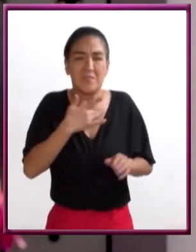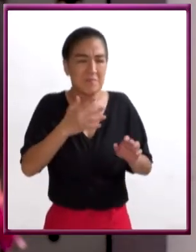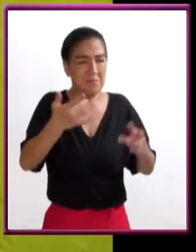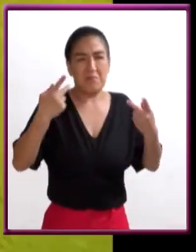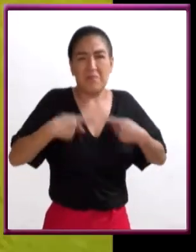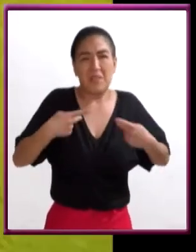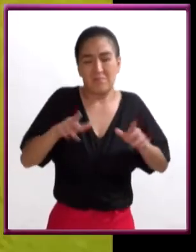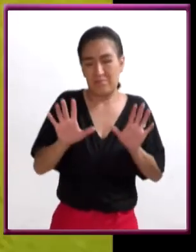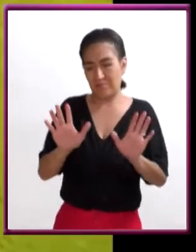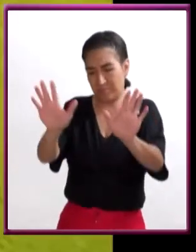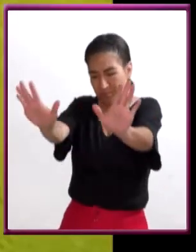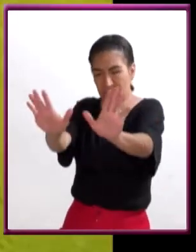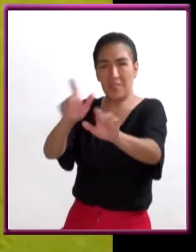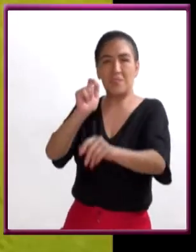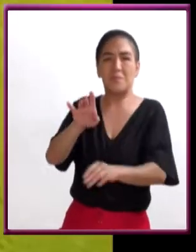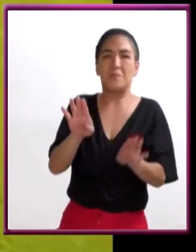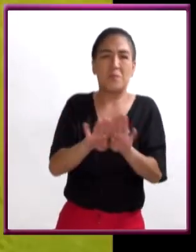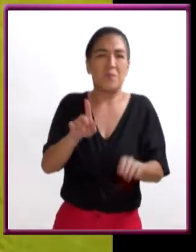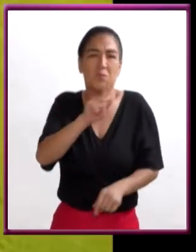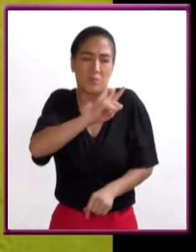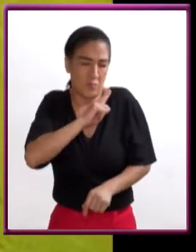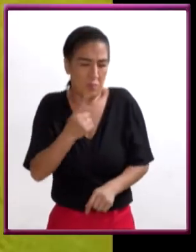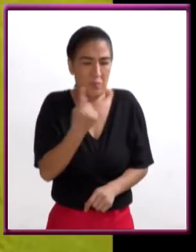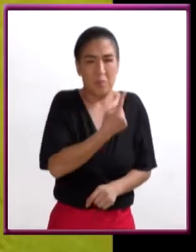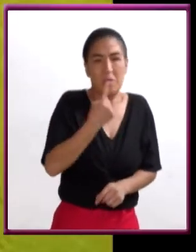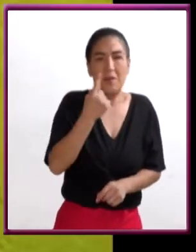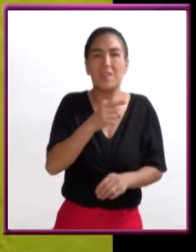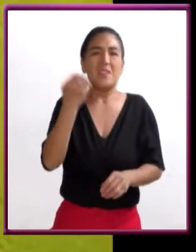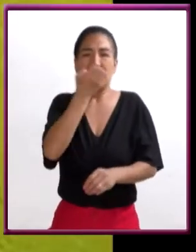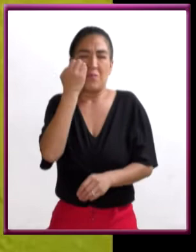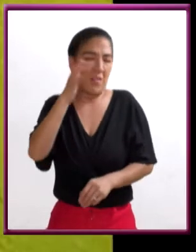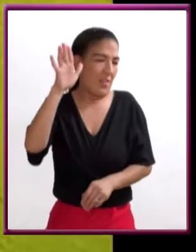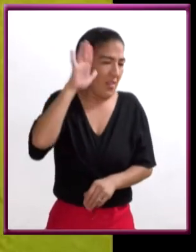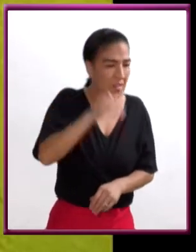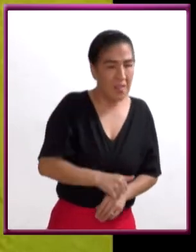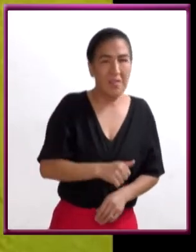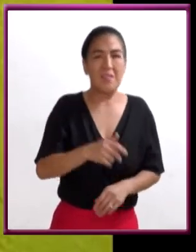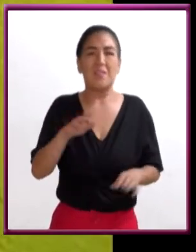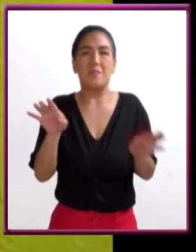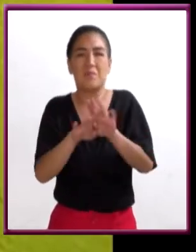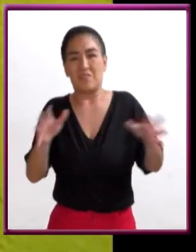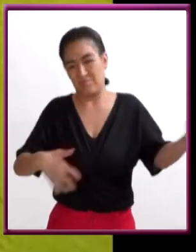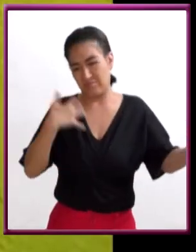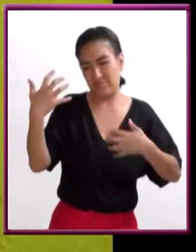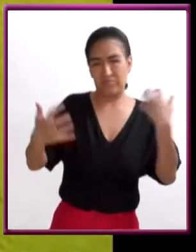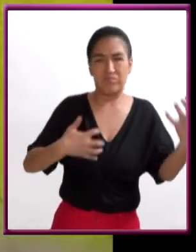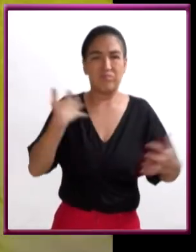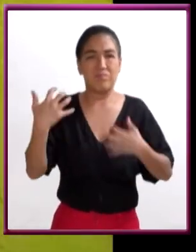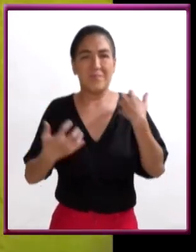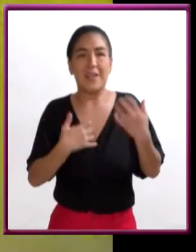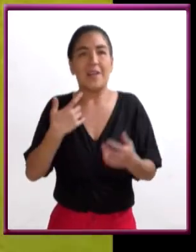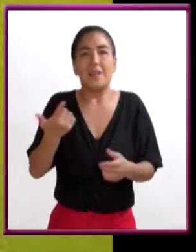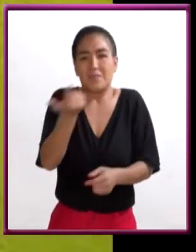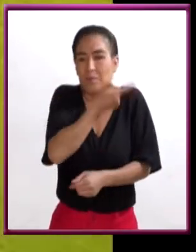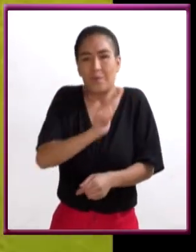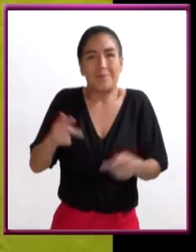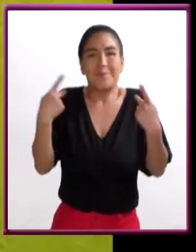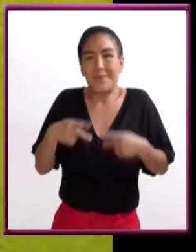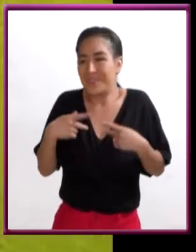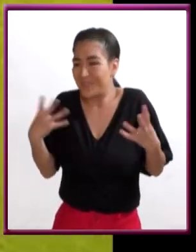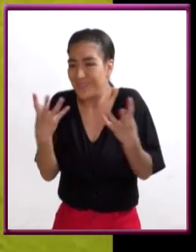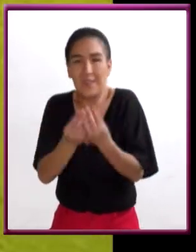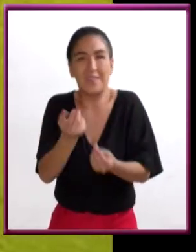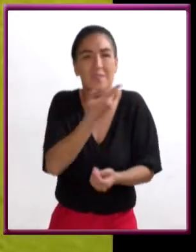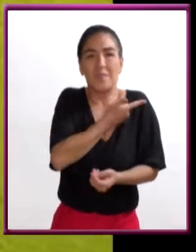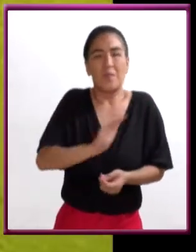aislamiento, disminución de su rendimiento escolar o laboral, irritabilidad, no les gusta ya estar con